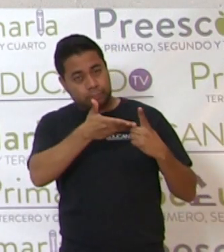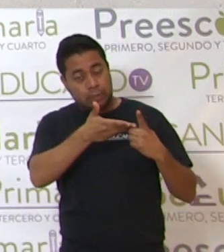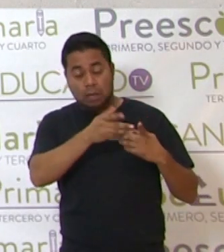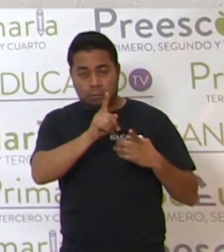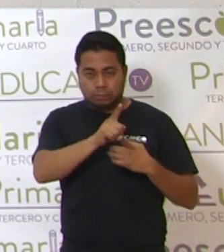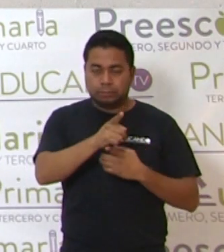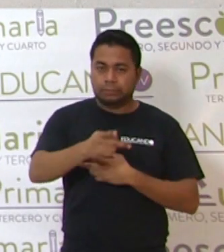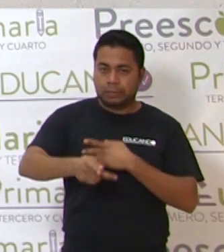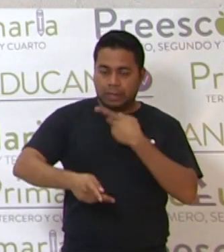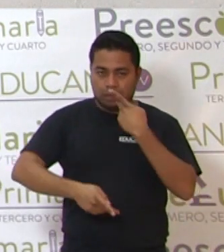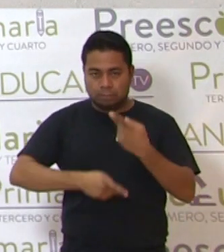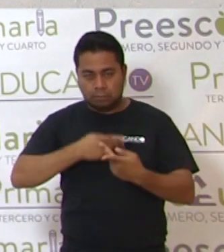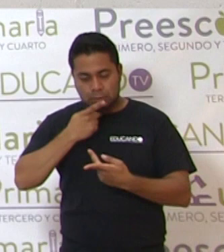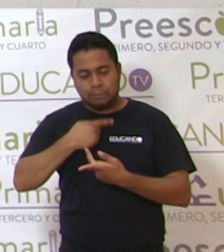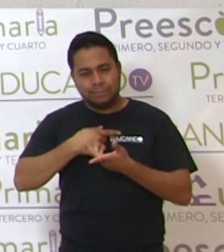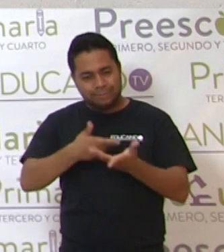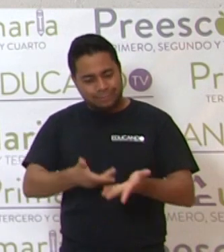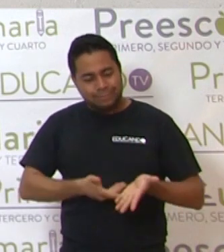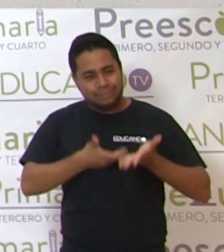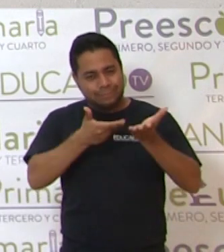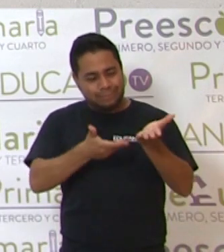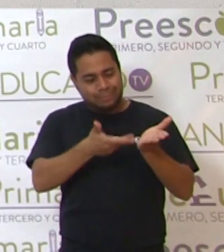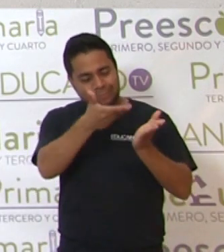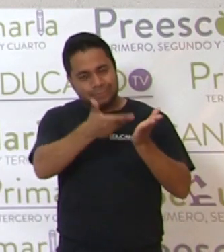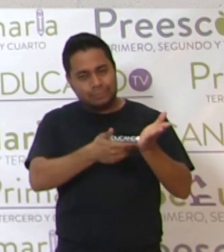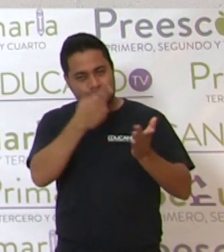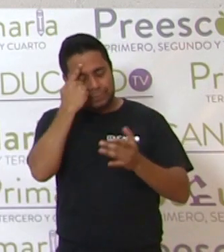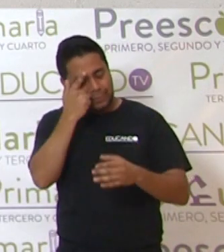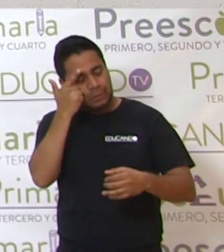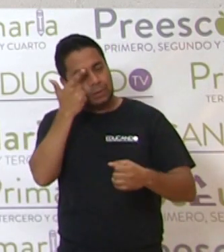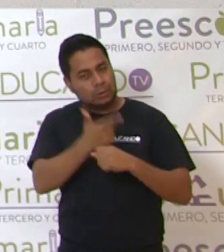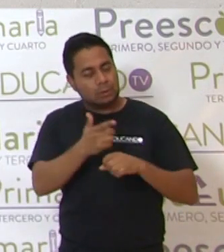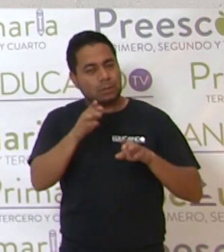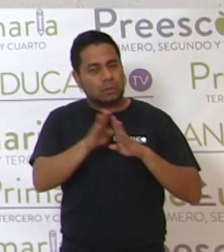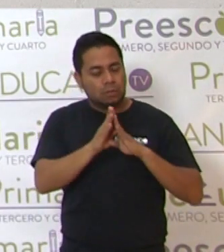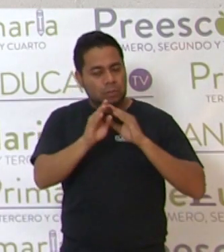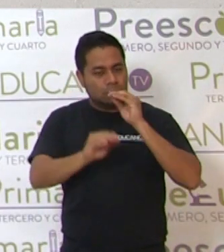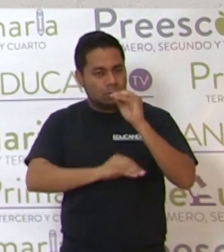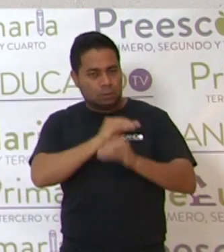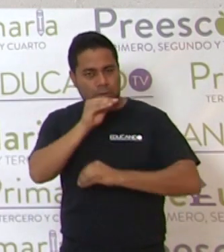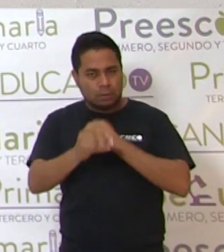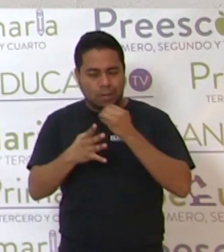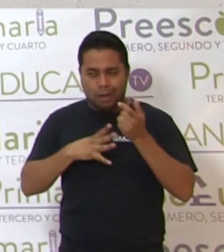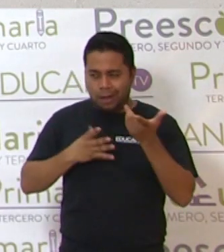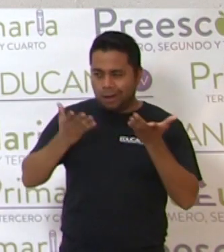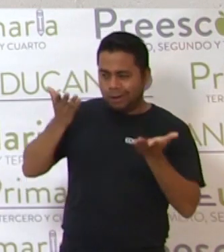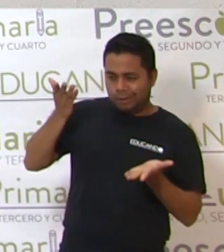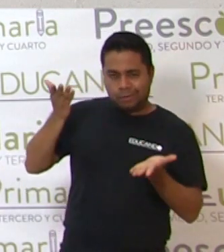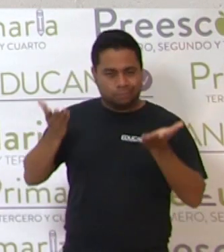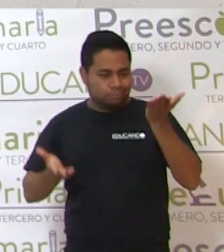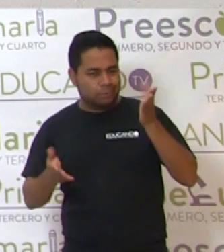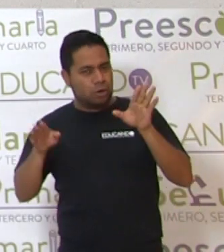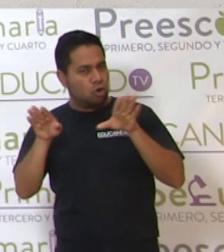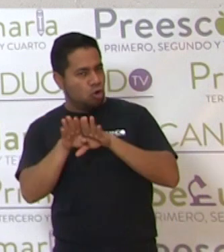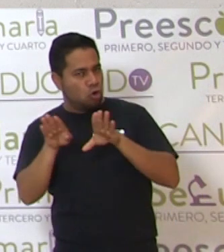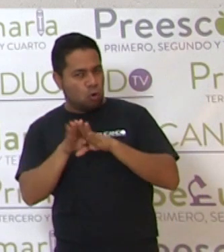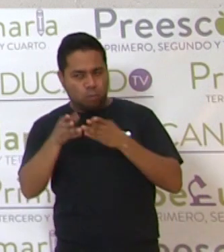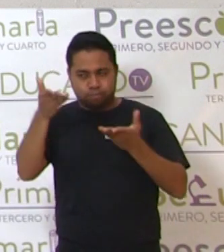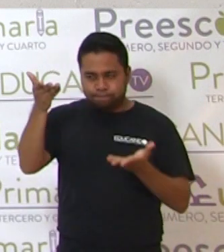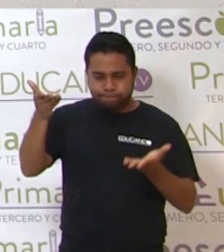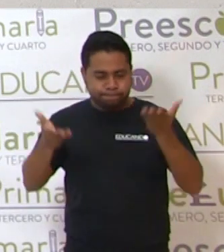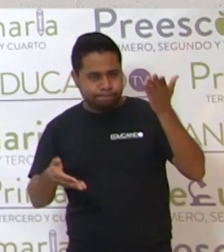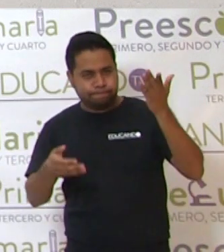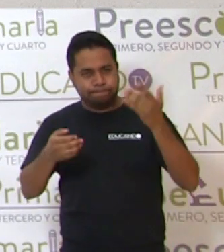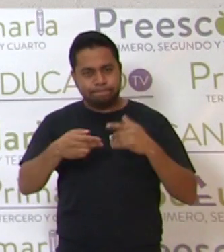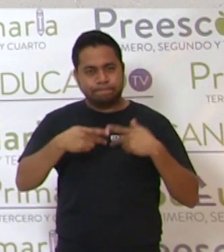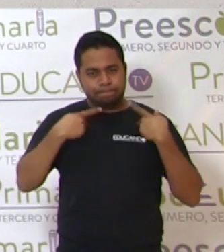poesía te la comparto para que tú vayas viendo cómo van haciendo los comparativos los poetas con